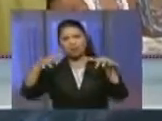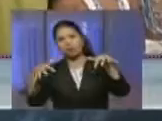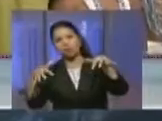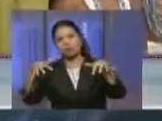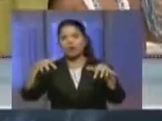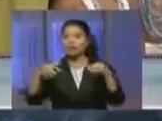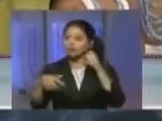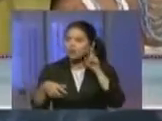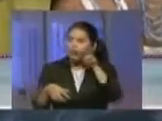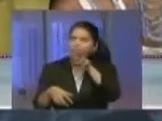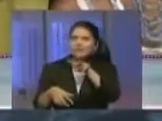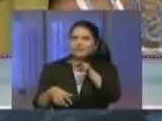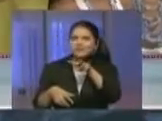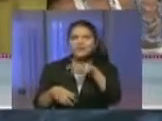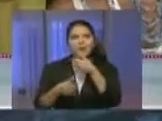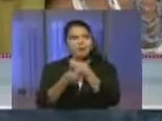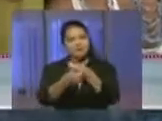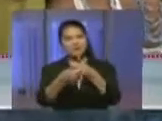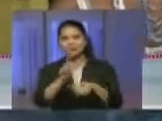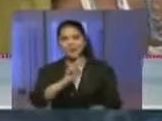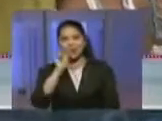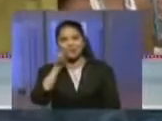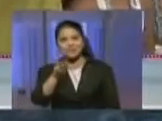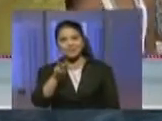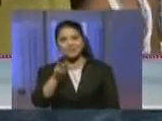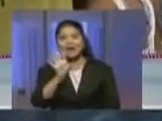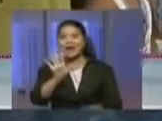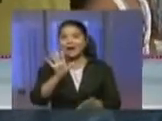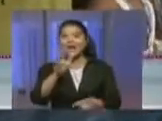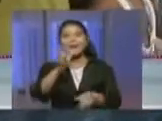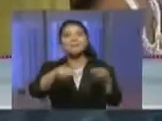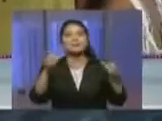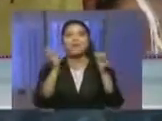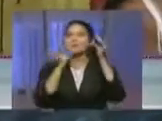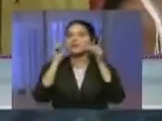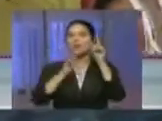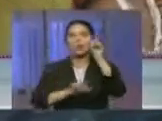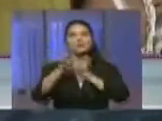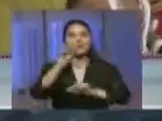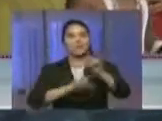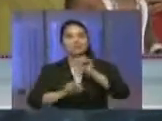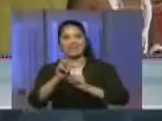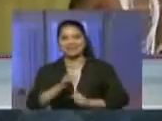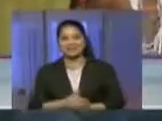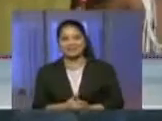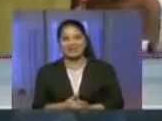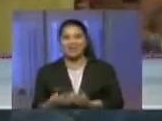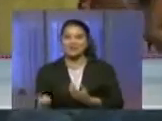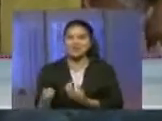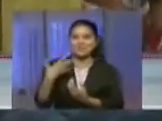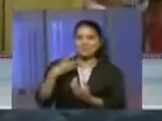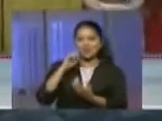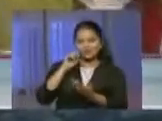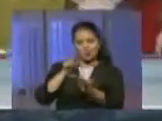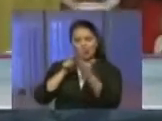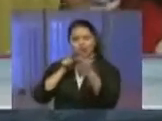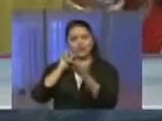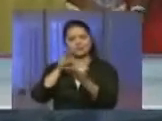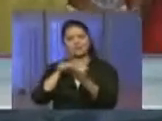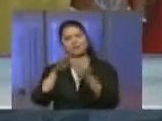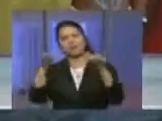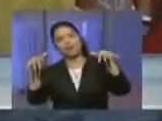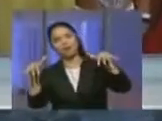ahorita video buenísimo no lo vieron ya la gente inventó por Twitter un video y nos los enviaron ahí lo estaba viendo la banda de los